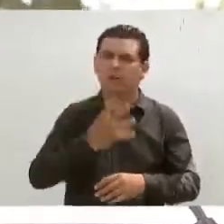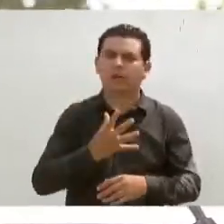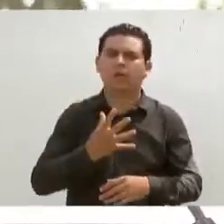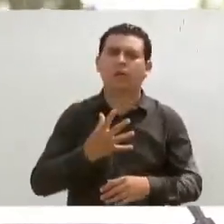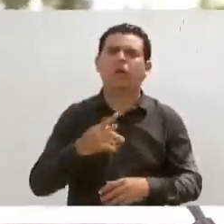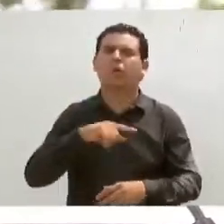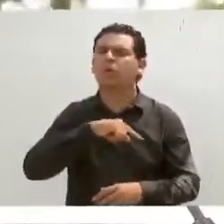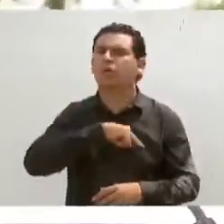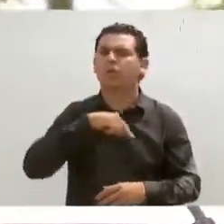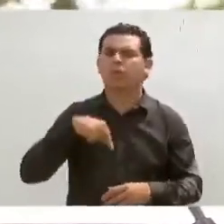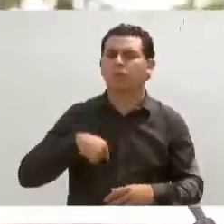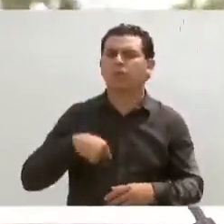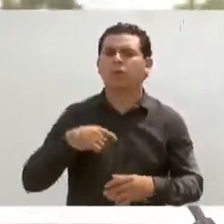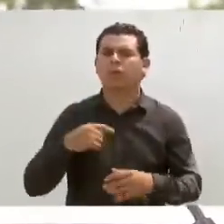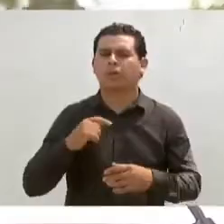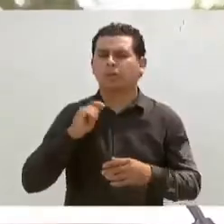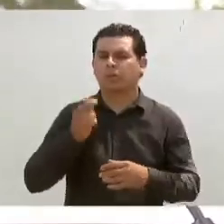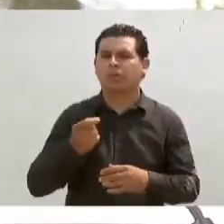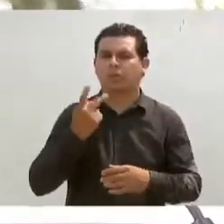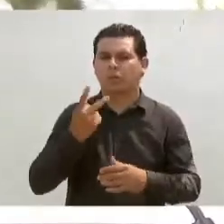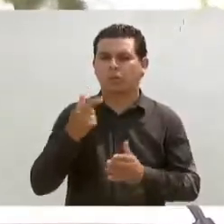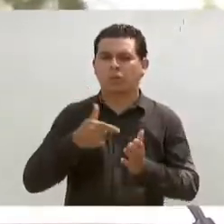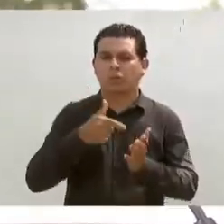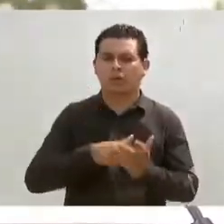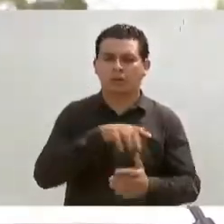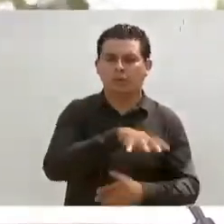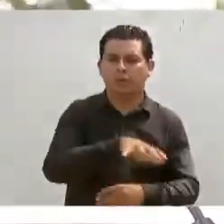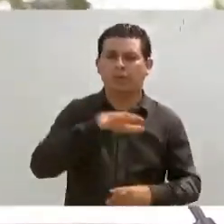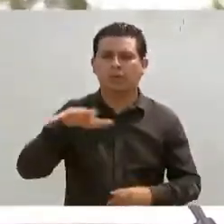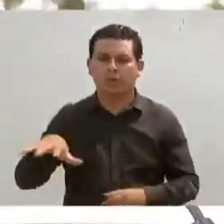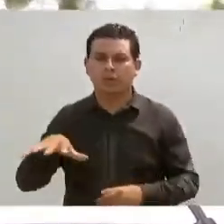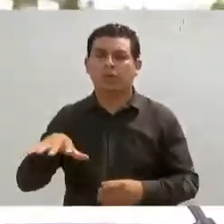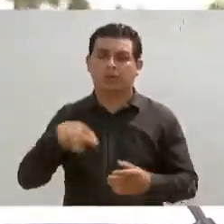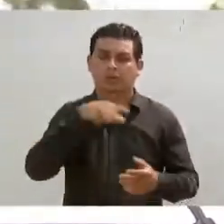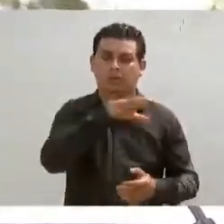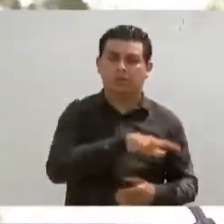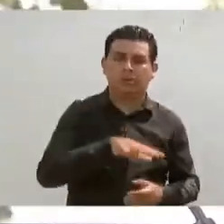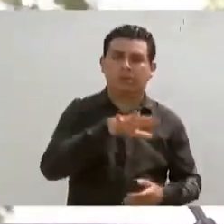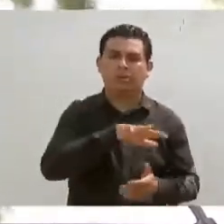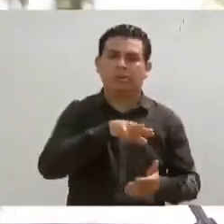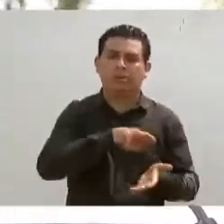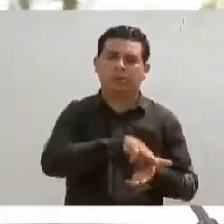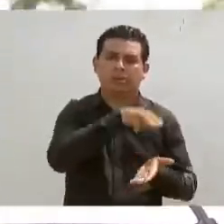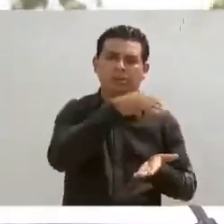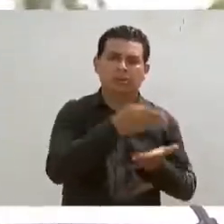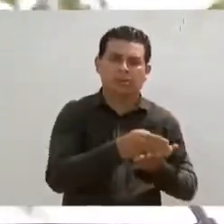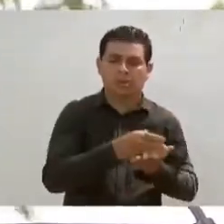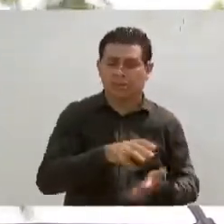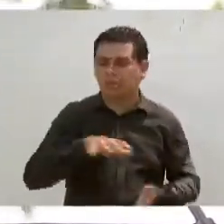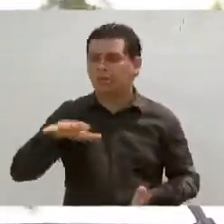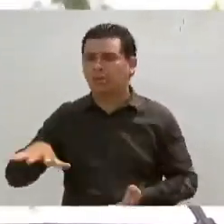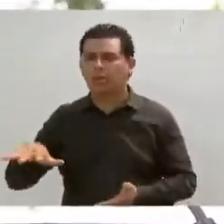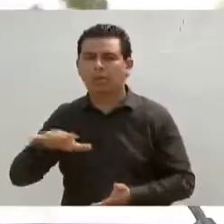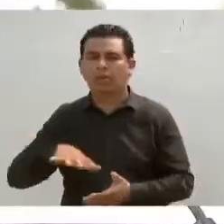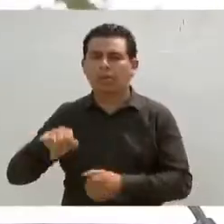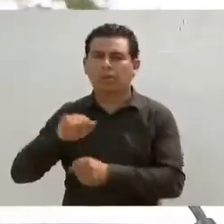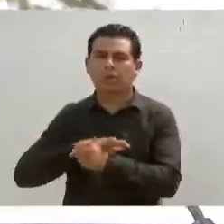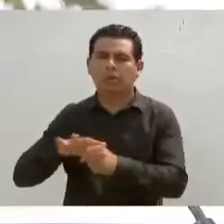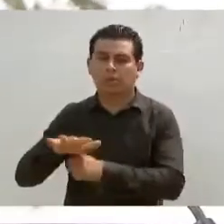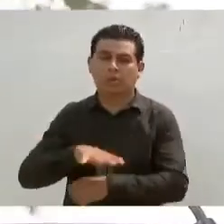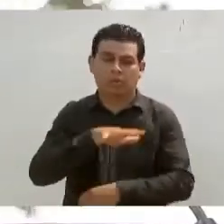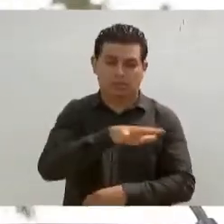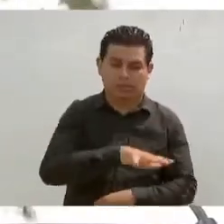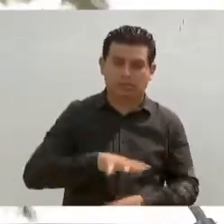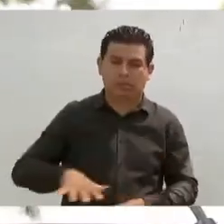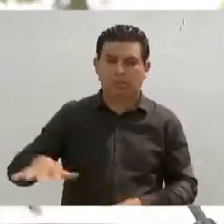hemos estado presentes en dos territorios, la zona mixteca y la zona del Istmo. En cada